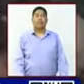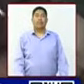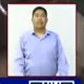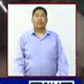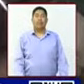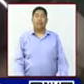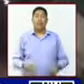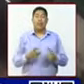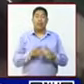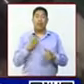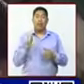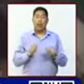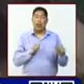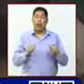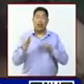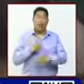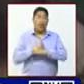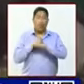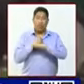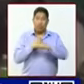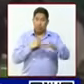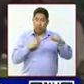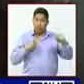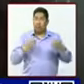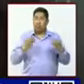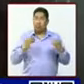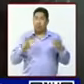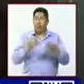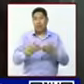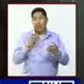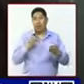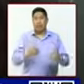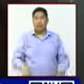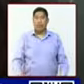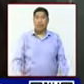El primer acto de subasta pública en la modalidad venta anticipada.